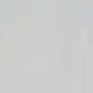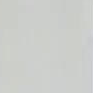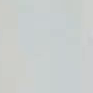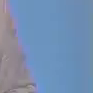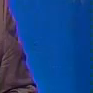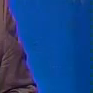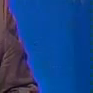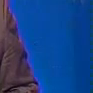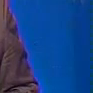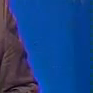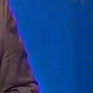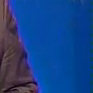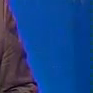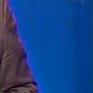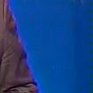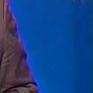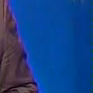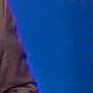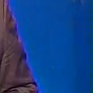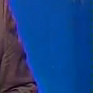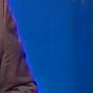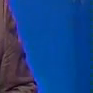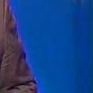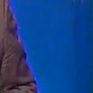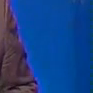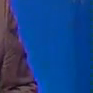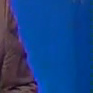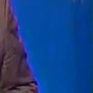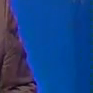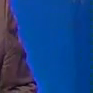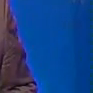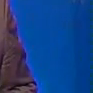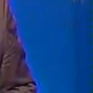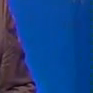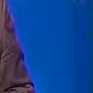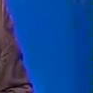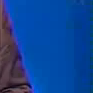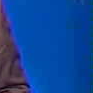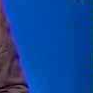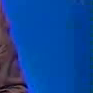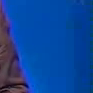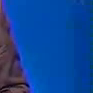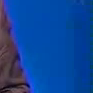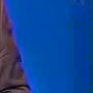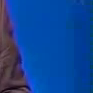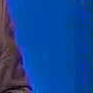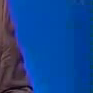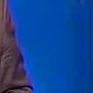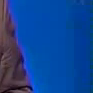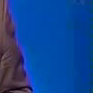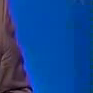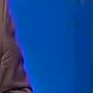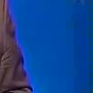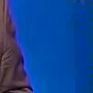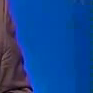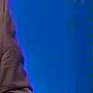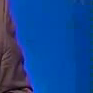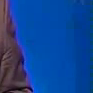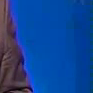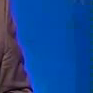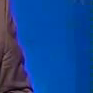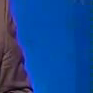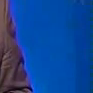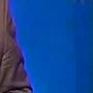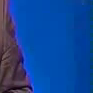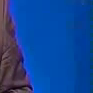independiente. Amigos, hoy tenemos a un personaje noticia, definitivamente vinculado a un gran interés en el país por saber sobre el